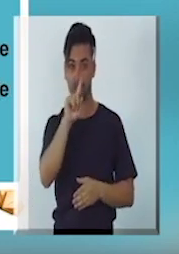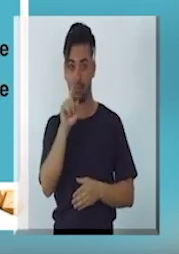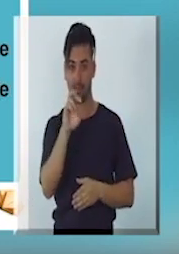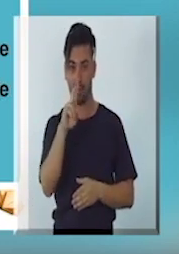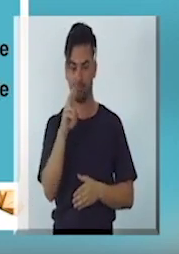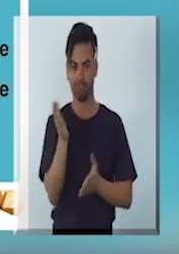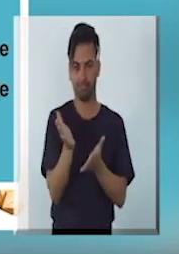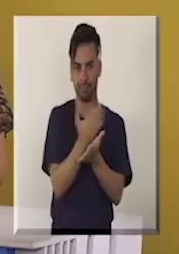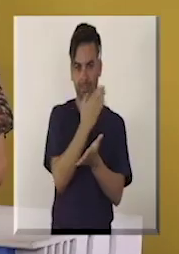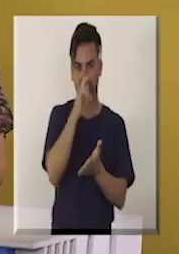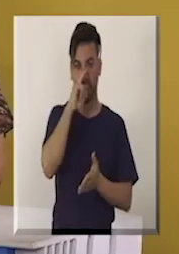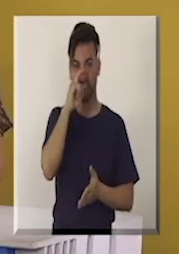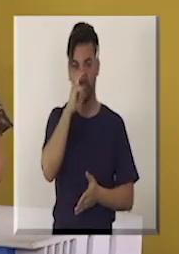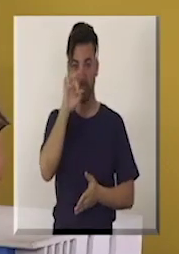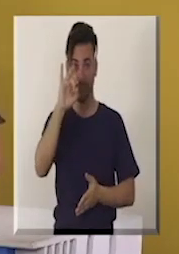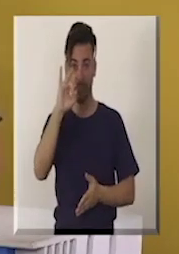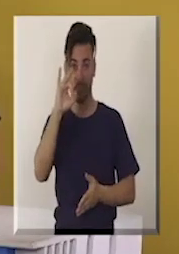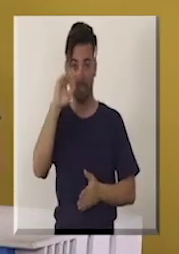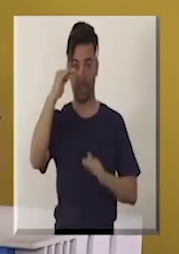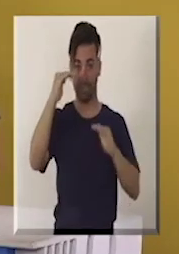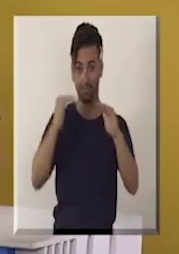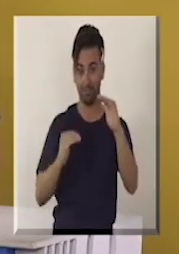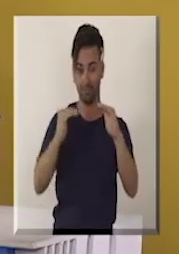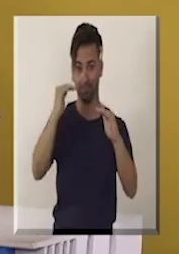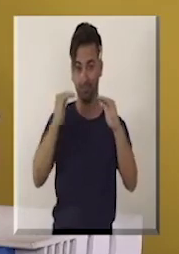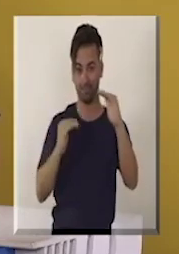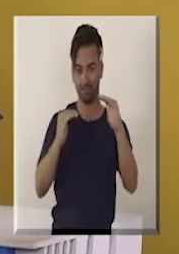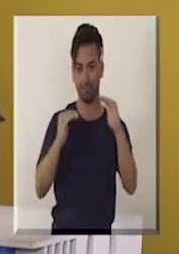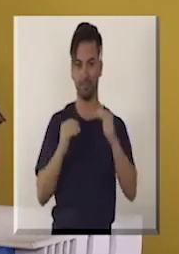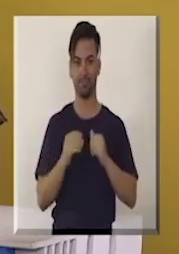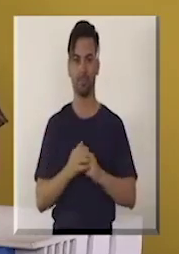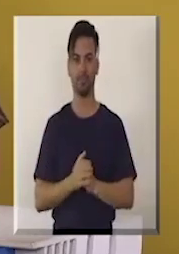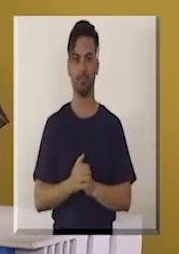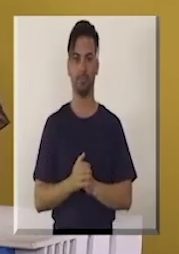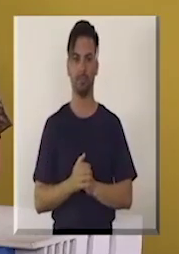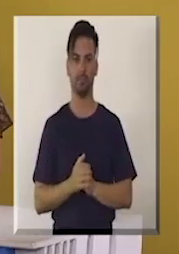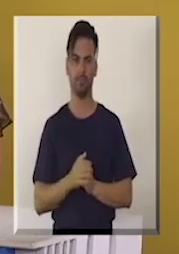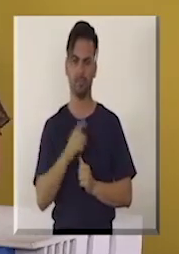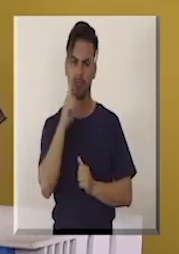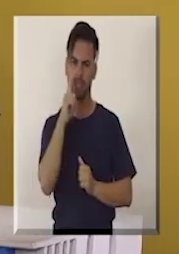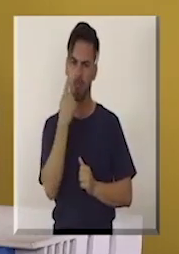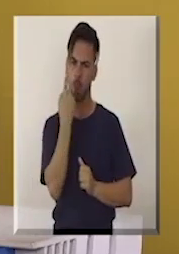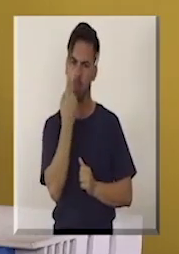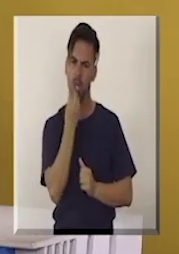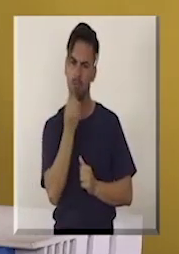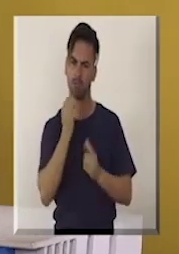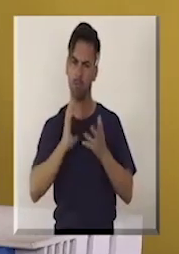la misma edad que Zulma. ¿Pero es esta la única posibilidad? No, claro